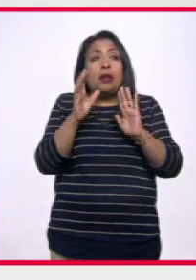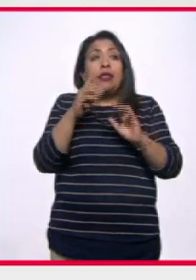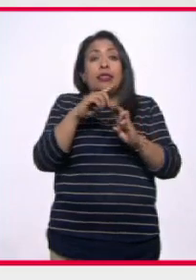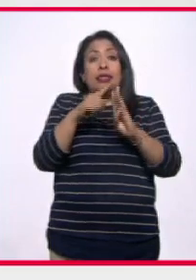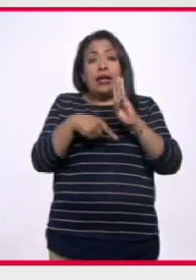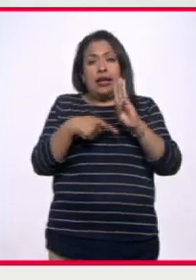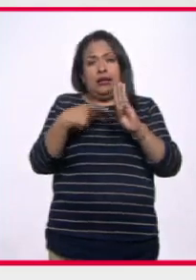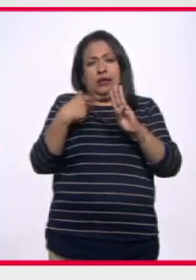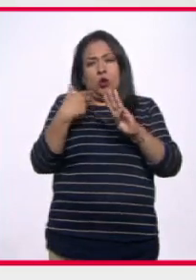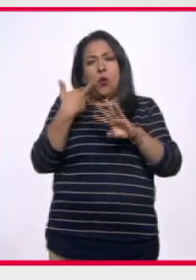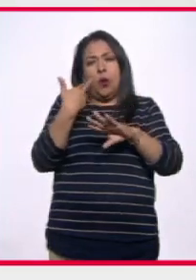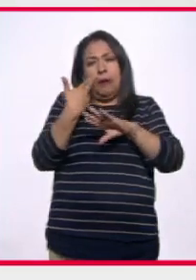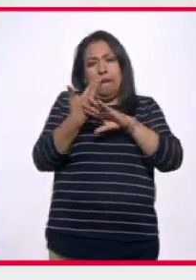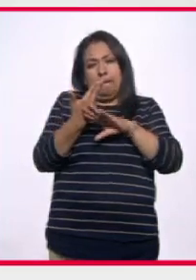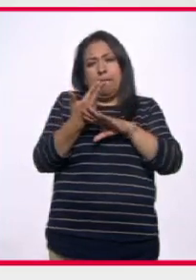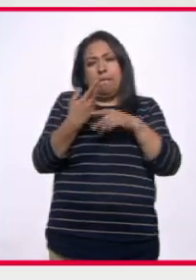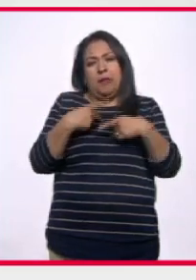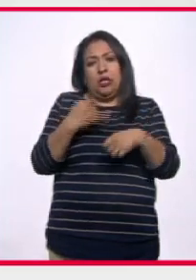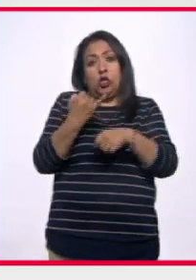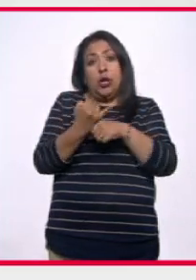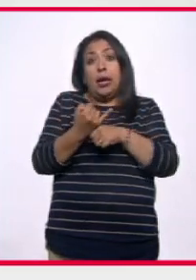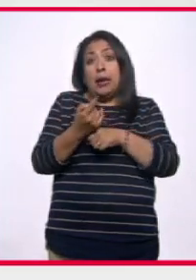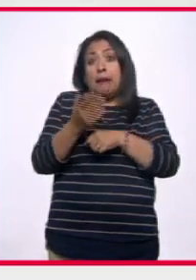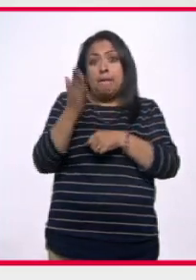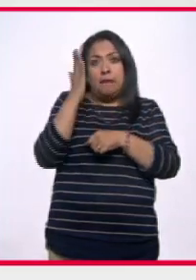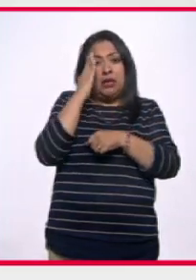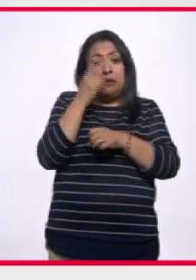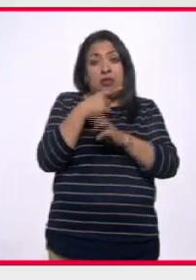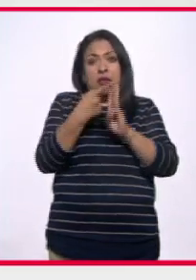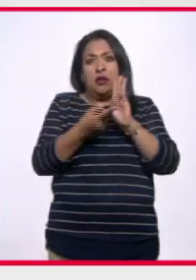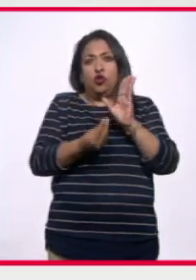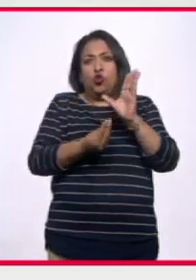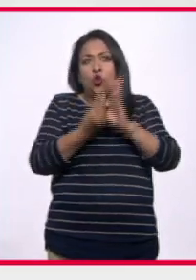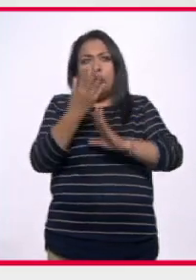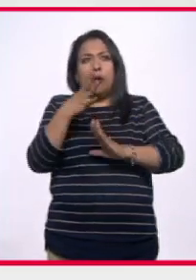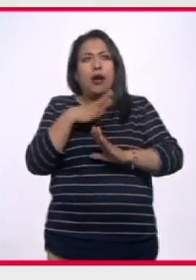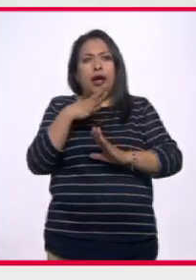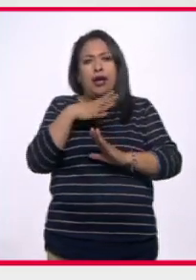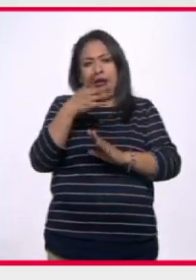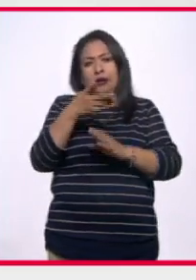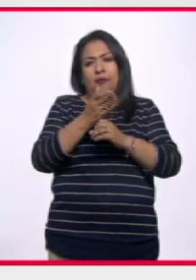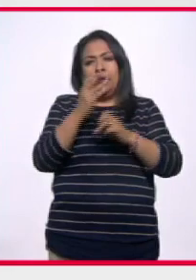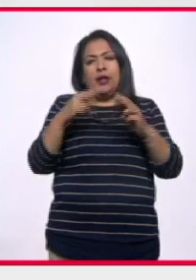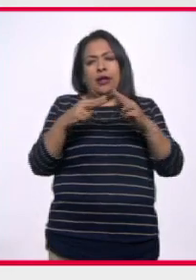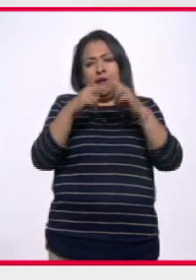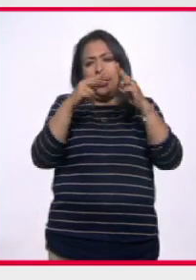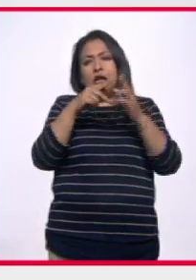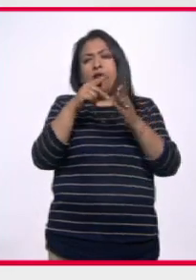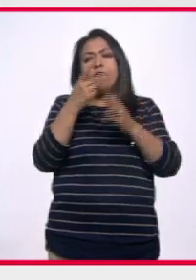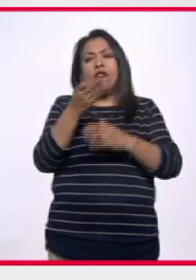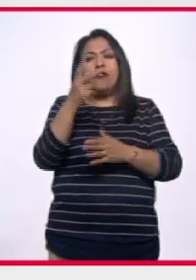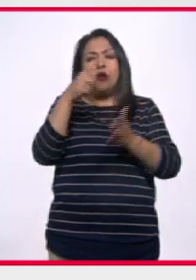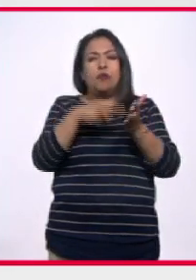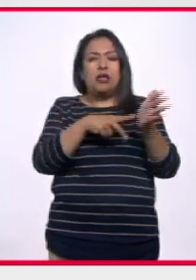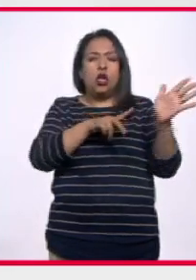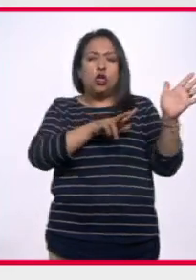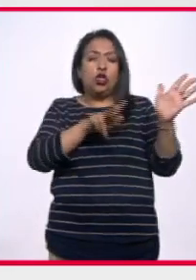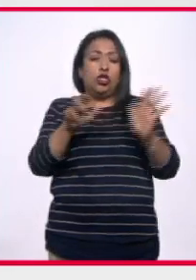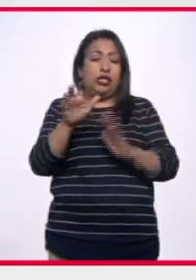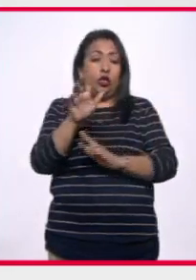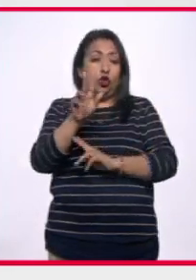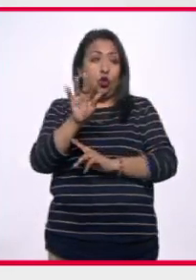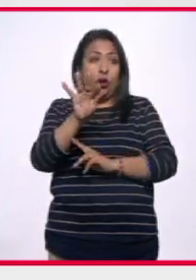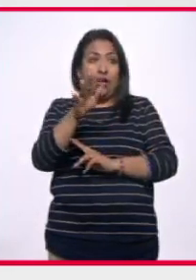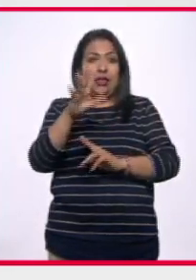tres papeles principales a tres debutantes estrenada la ópera cómica de parís en febrero de 1848